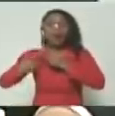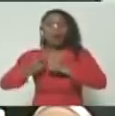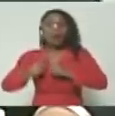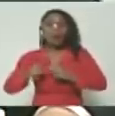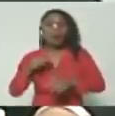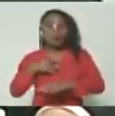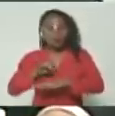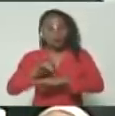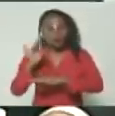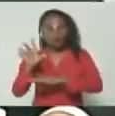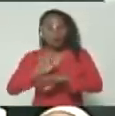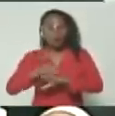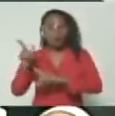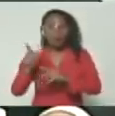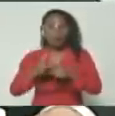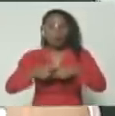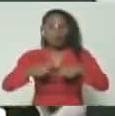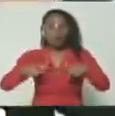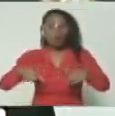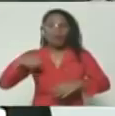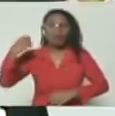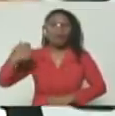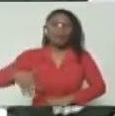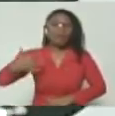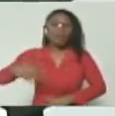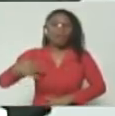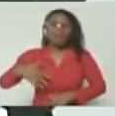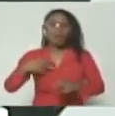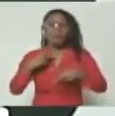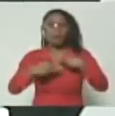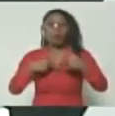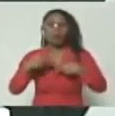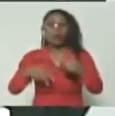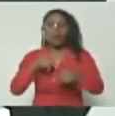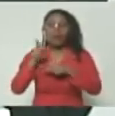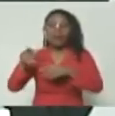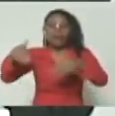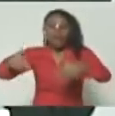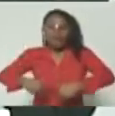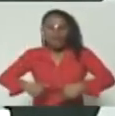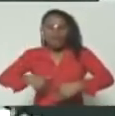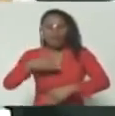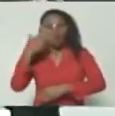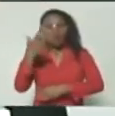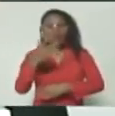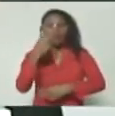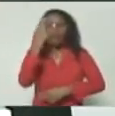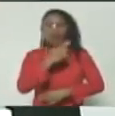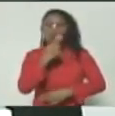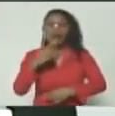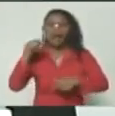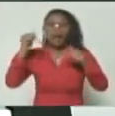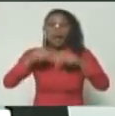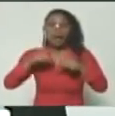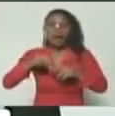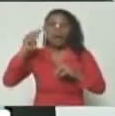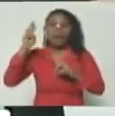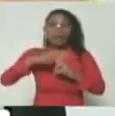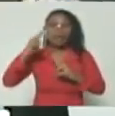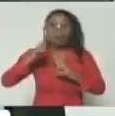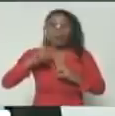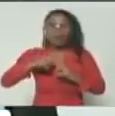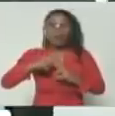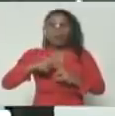dejo porque eso le incrementa el costo, presidente, a quien produce, a ese esfuerzo que usted se ocupa que produzcan en el Táchira, que produzcan